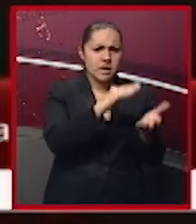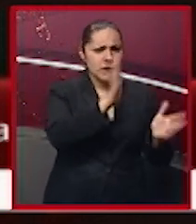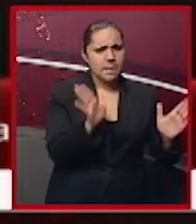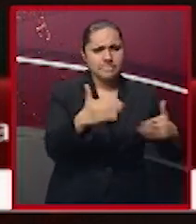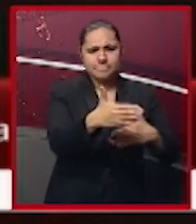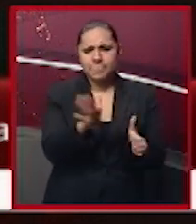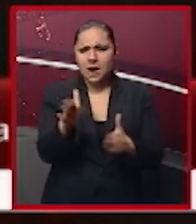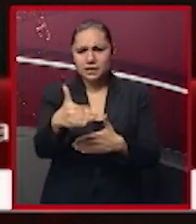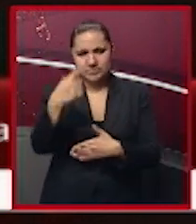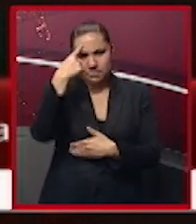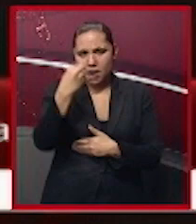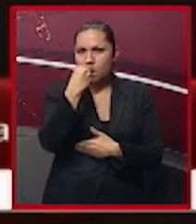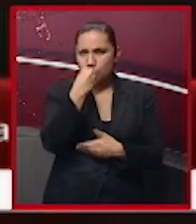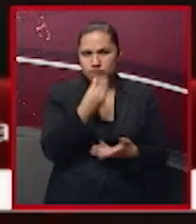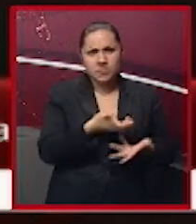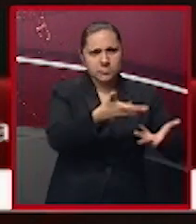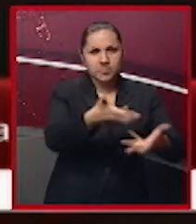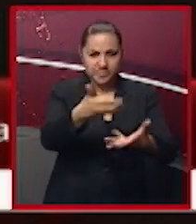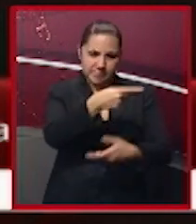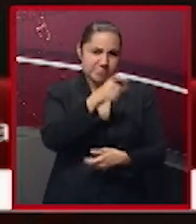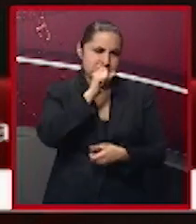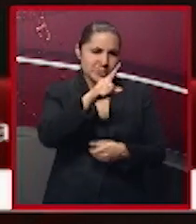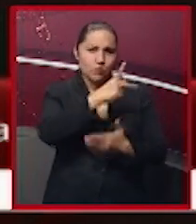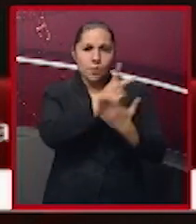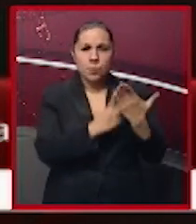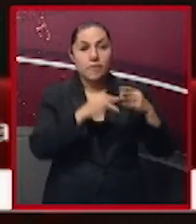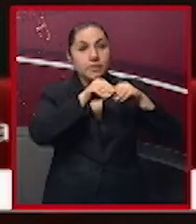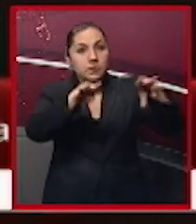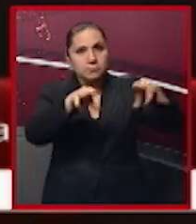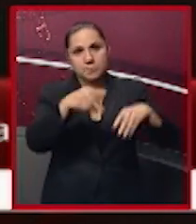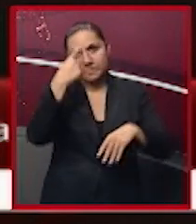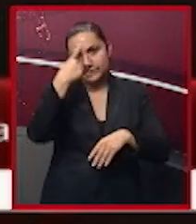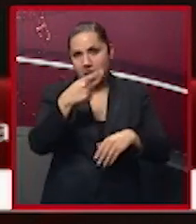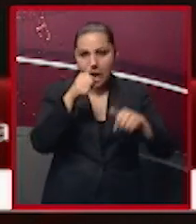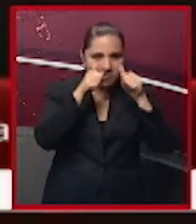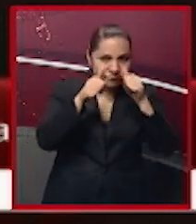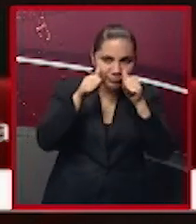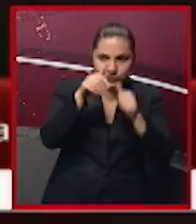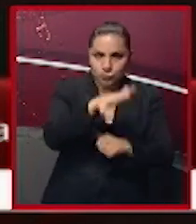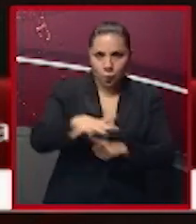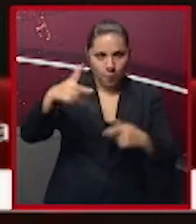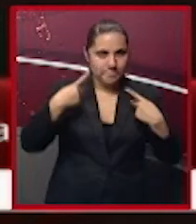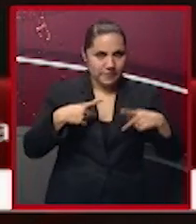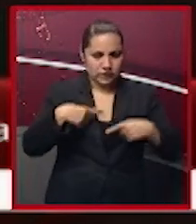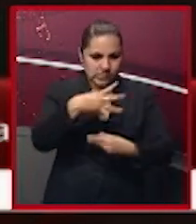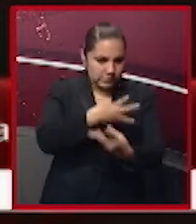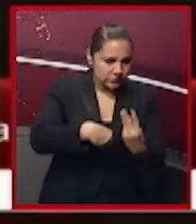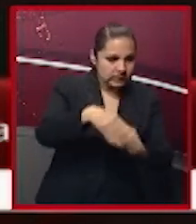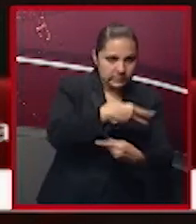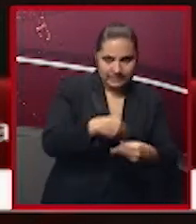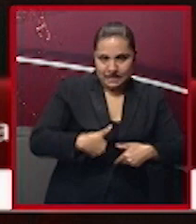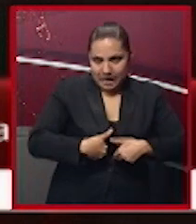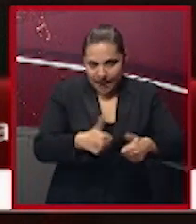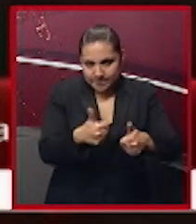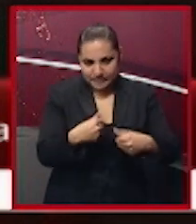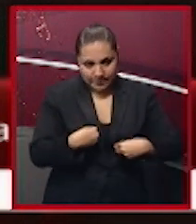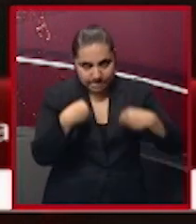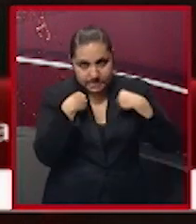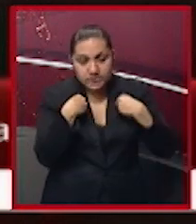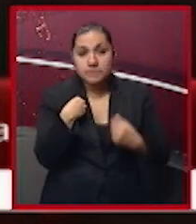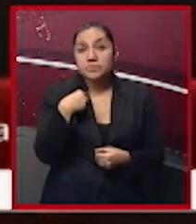llamada Cruzada Nacional contra el Hambre, y que según la Auditoría Superior de la Federación, solo se entregó